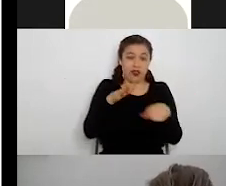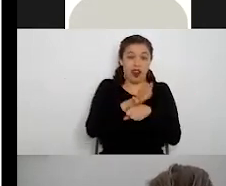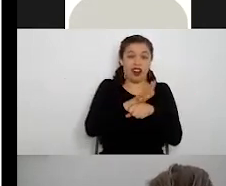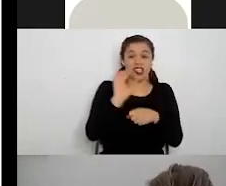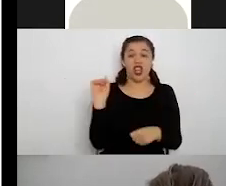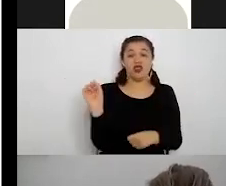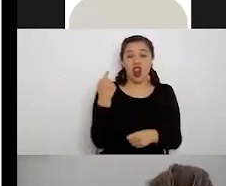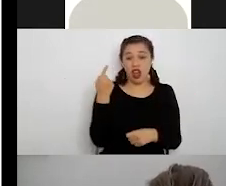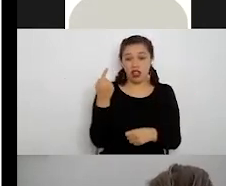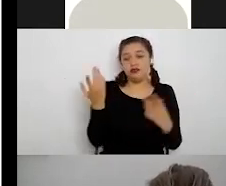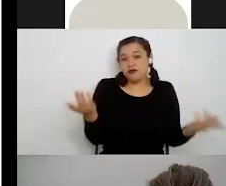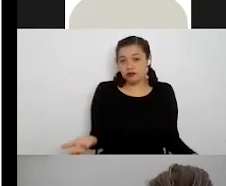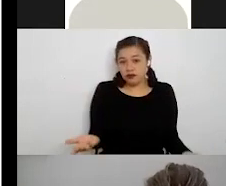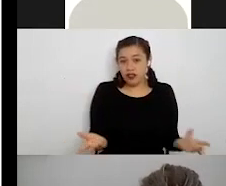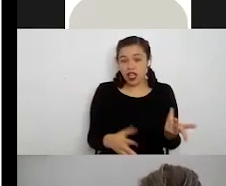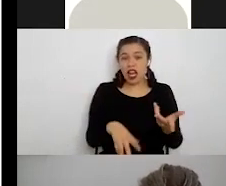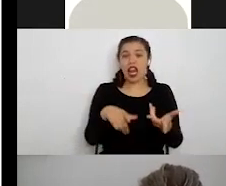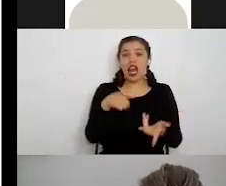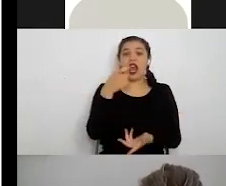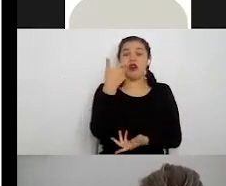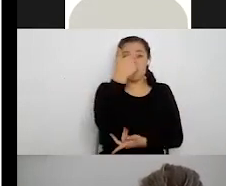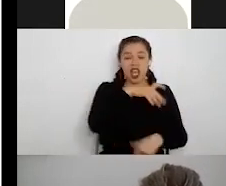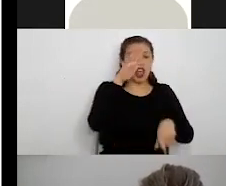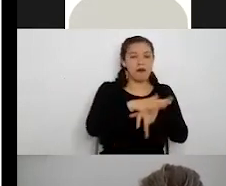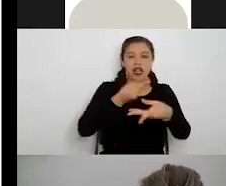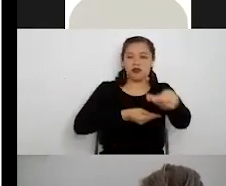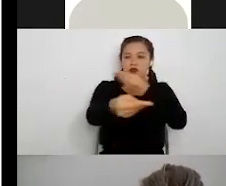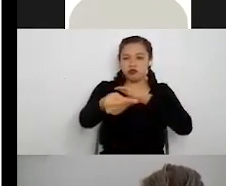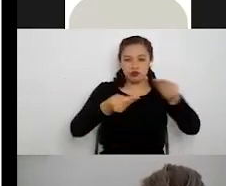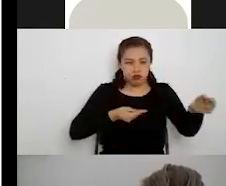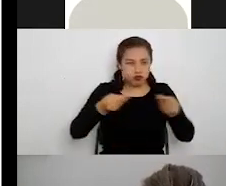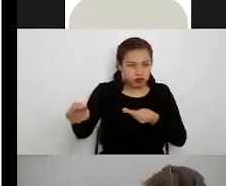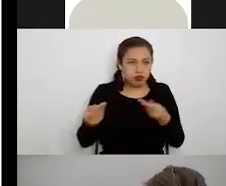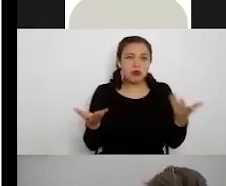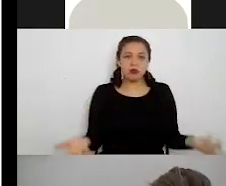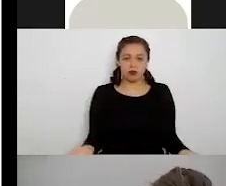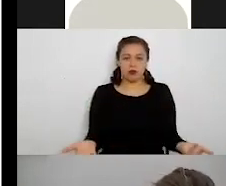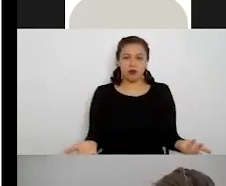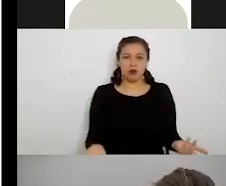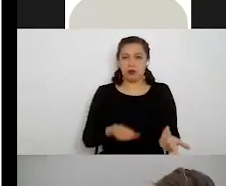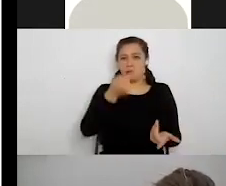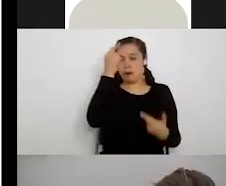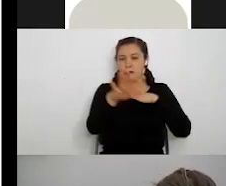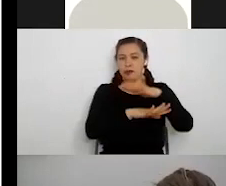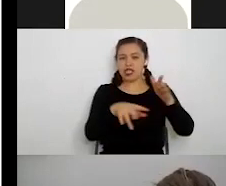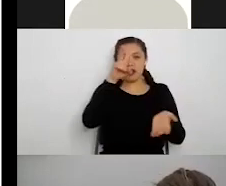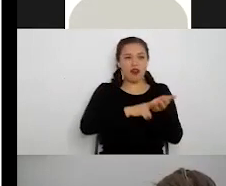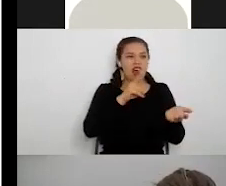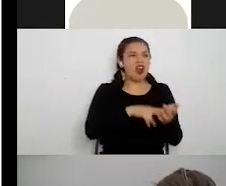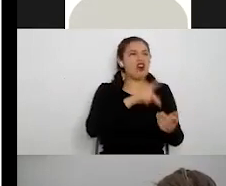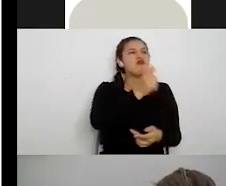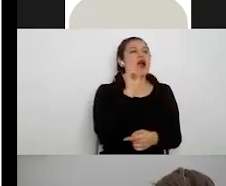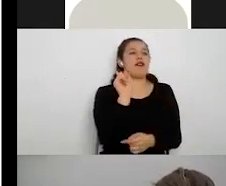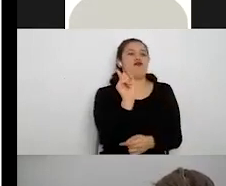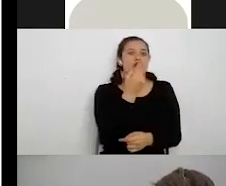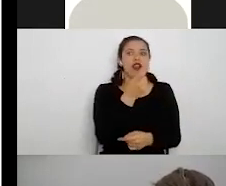Es la moneda más líquida, más transaccionada, referente para los precios